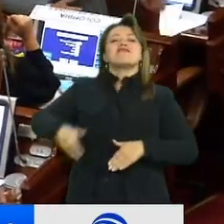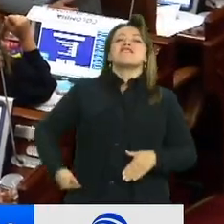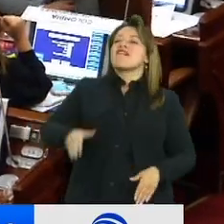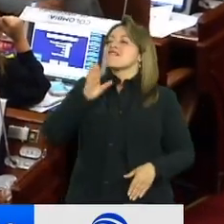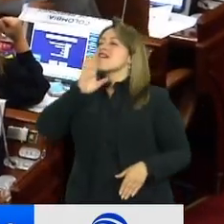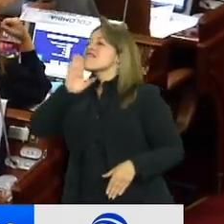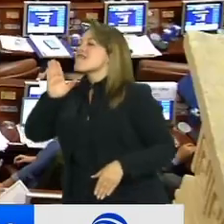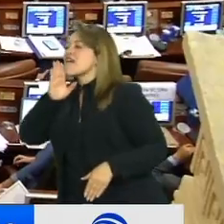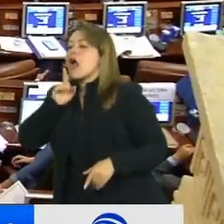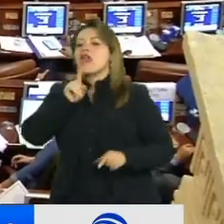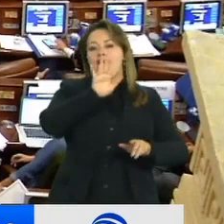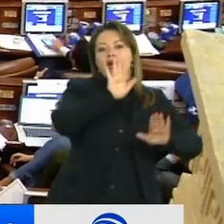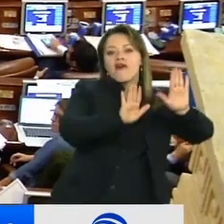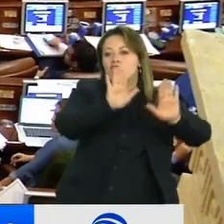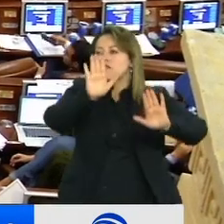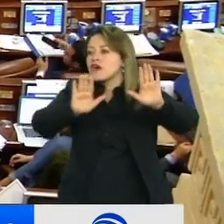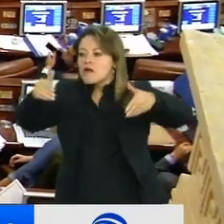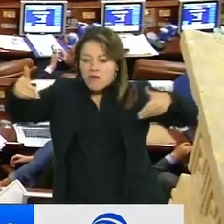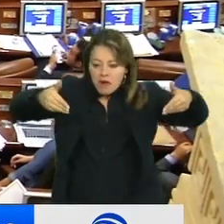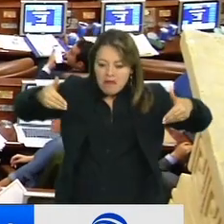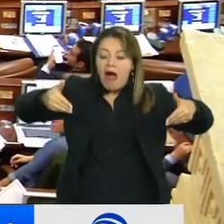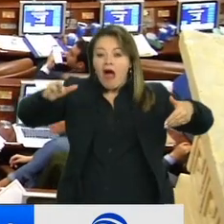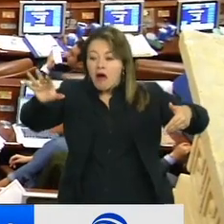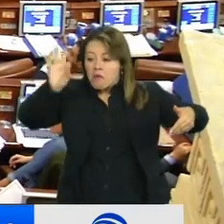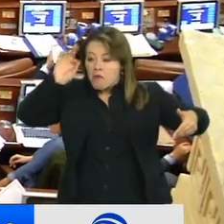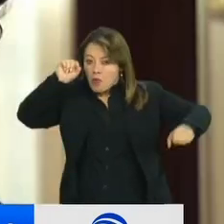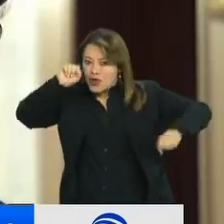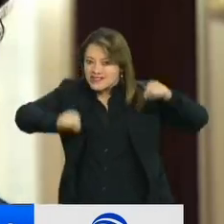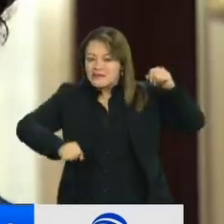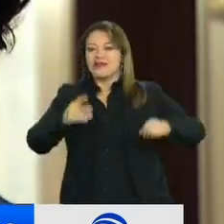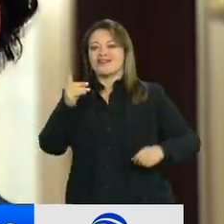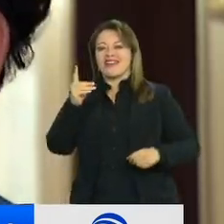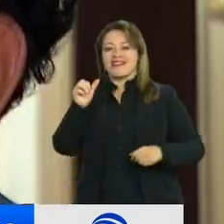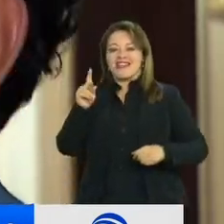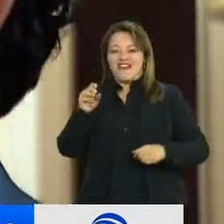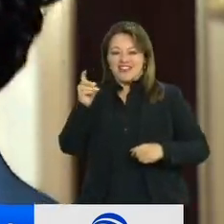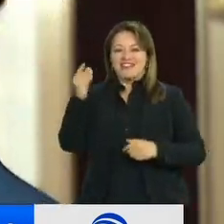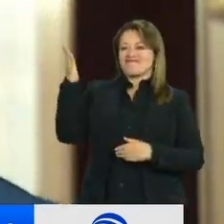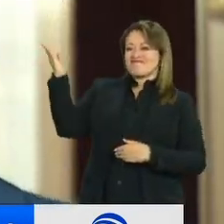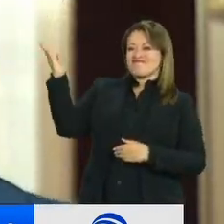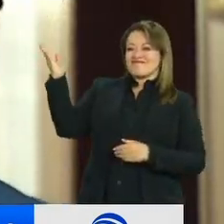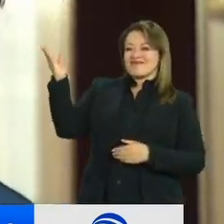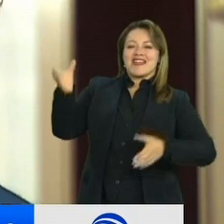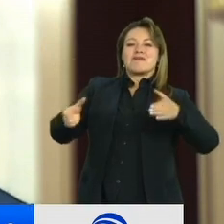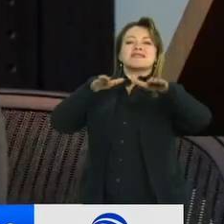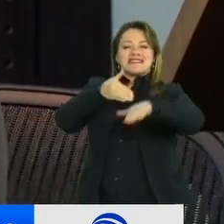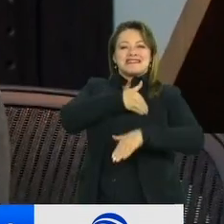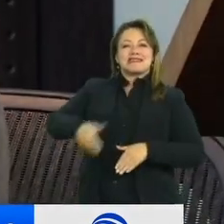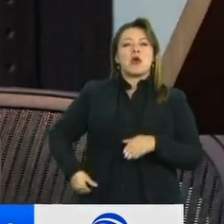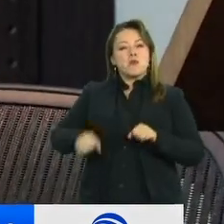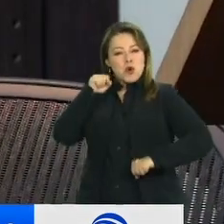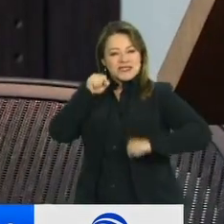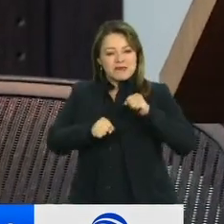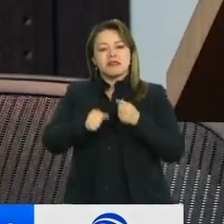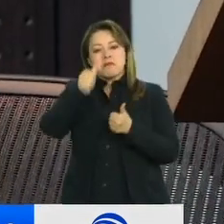de Representantes mostró favorabilidad por la postulación de David Racero para presidir esta corporación. Desde el Pacto Histórico respaldan